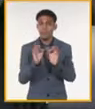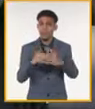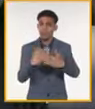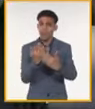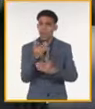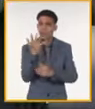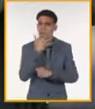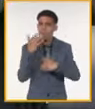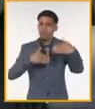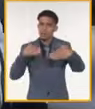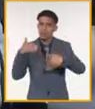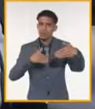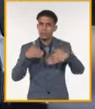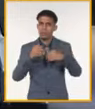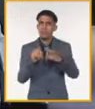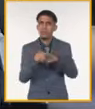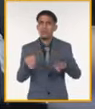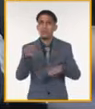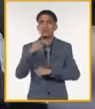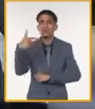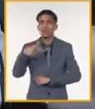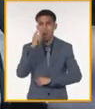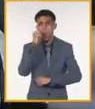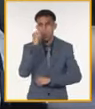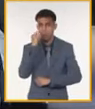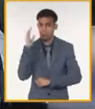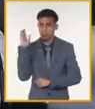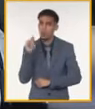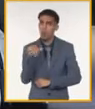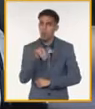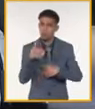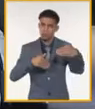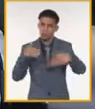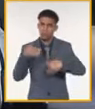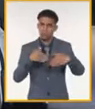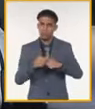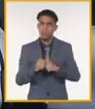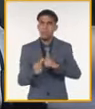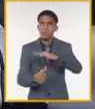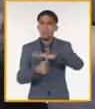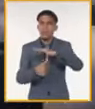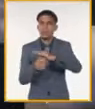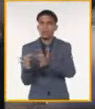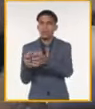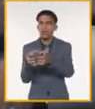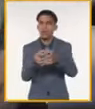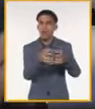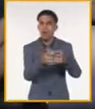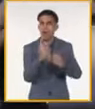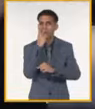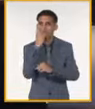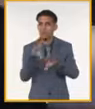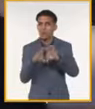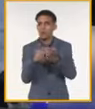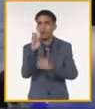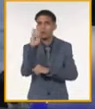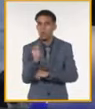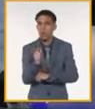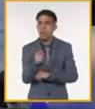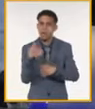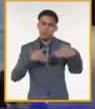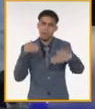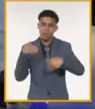estuvieron presentes también el ministro de Justicia Óscar Manuel silvera Martínez los presidentes de las comisiones de asuntos económicos y de asuntos